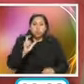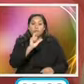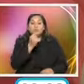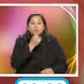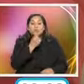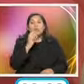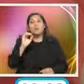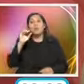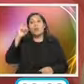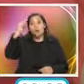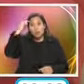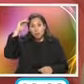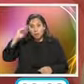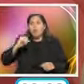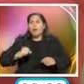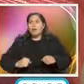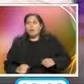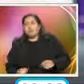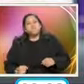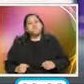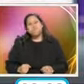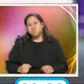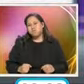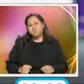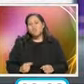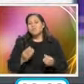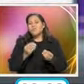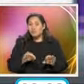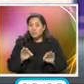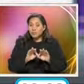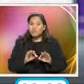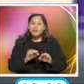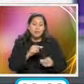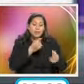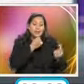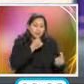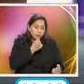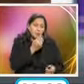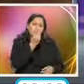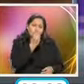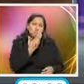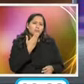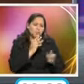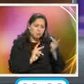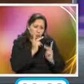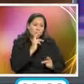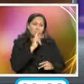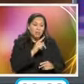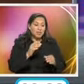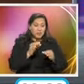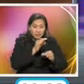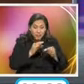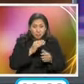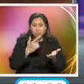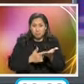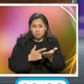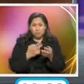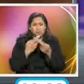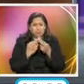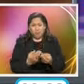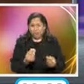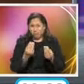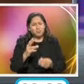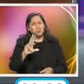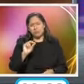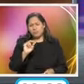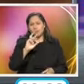para su vida adulta. Entonces ve la importancia de formar buenos hábitos para no formar células de grasa en exceso, ¿no? Claro,